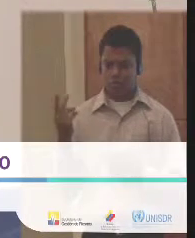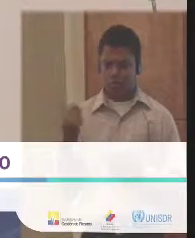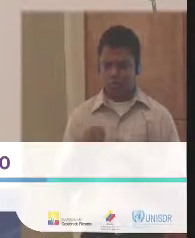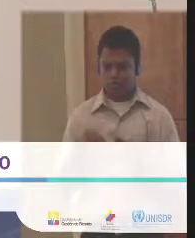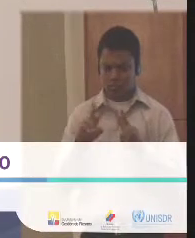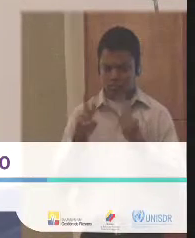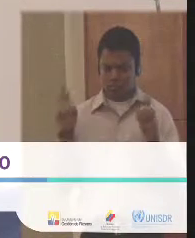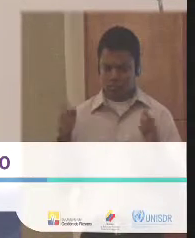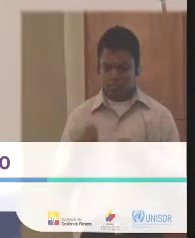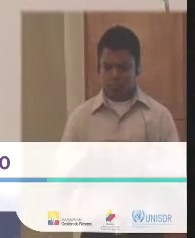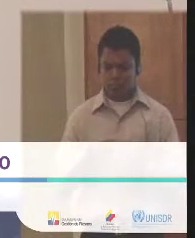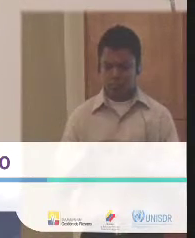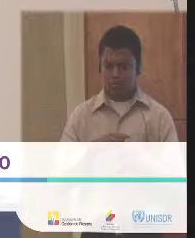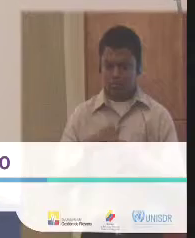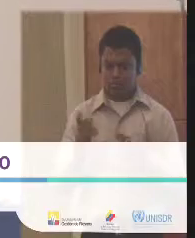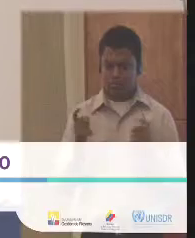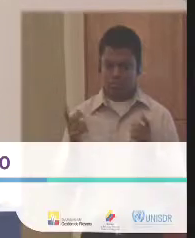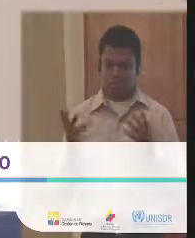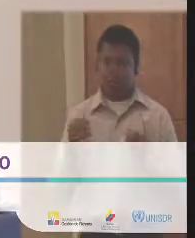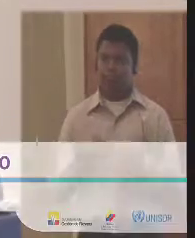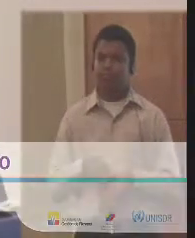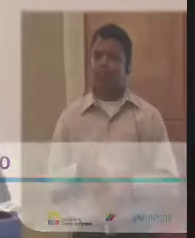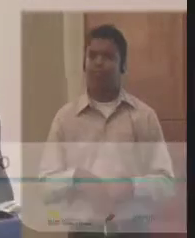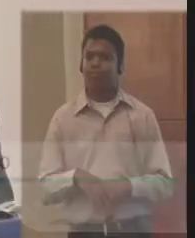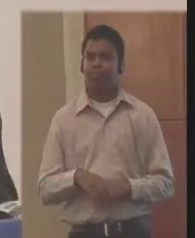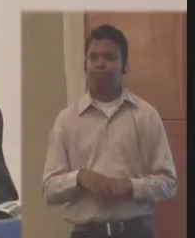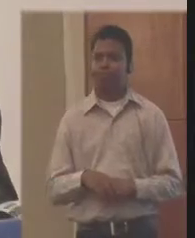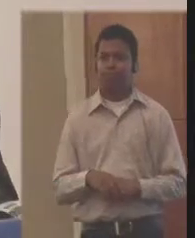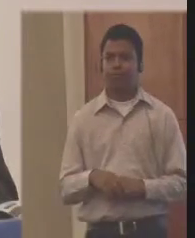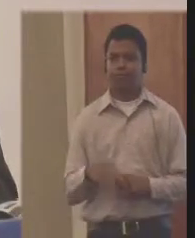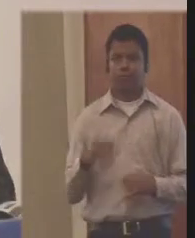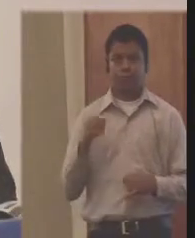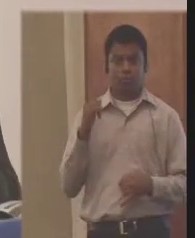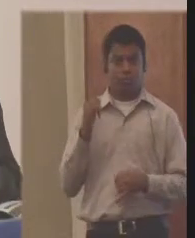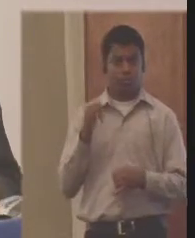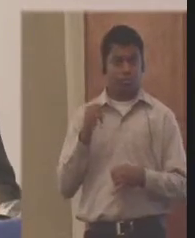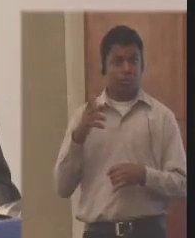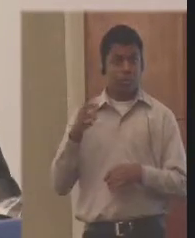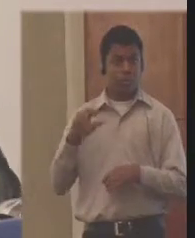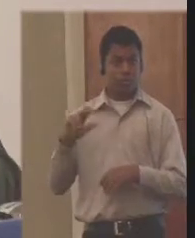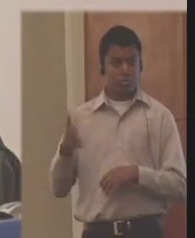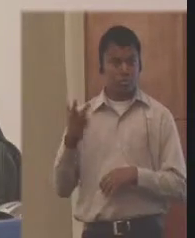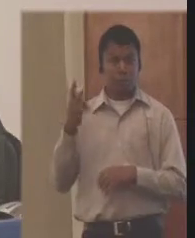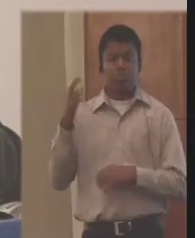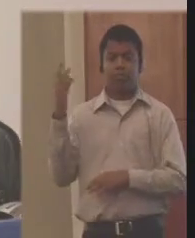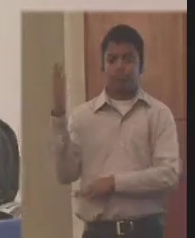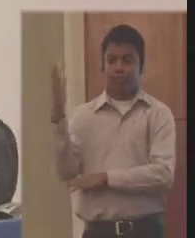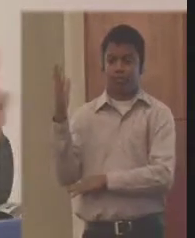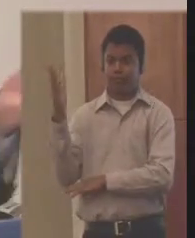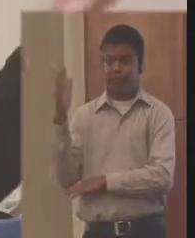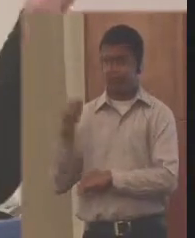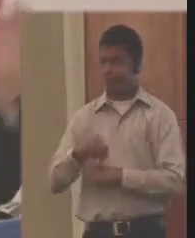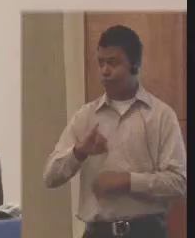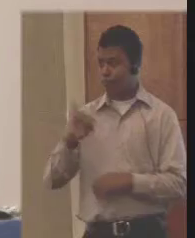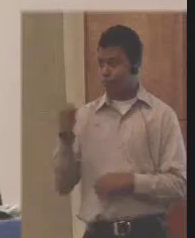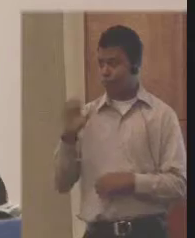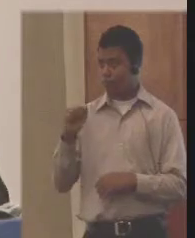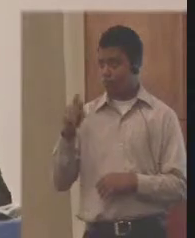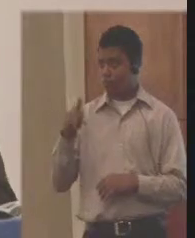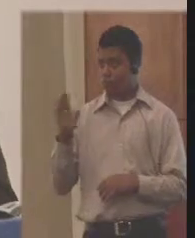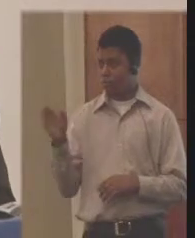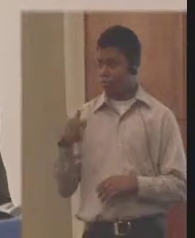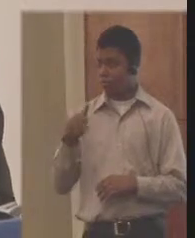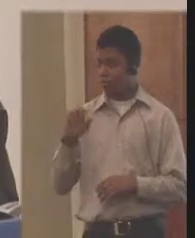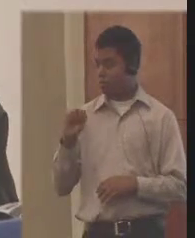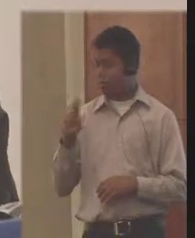tema de gestión de riesgos. Y pasamos ahora a una tercera exposición. Invito a Jack Badish